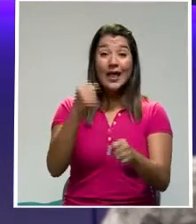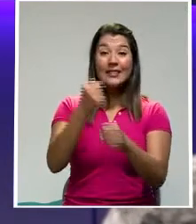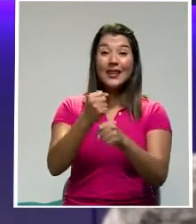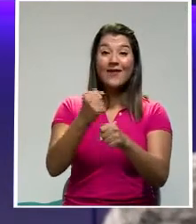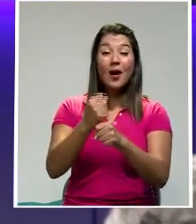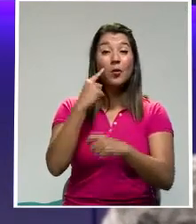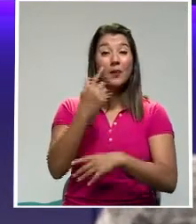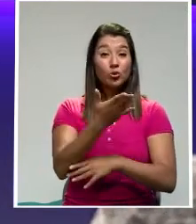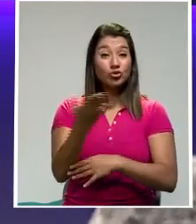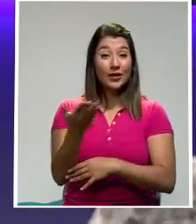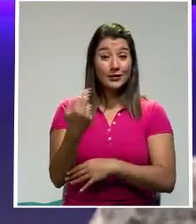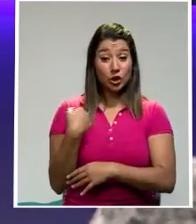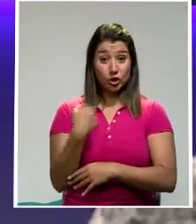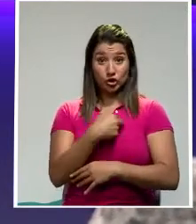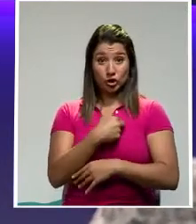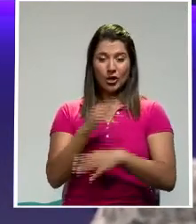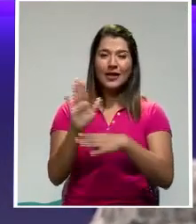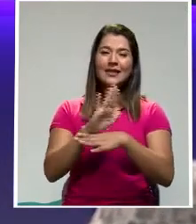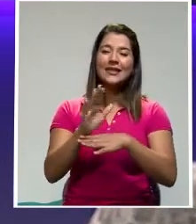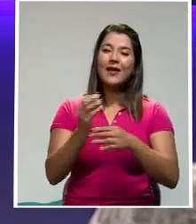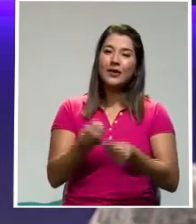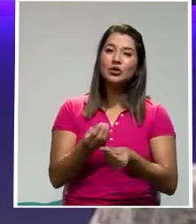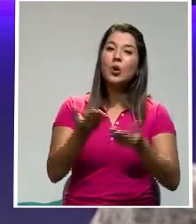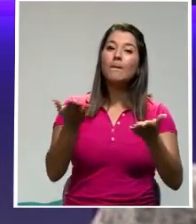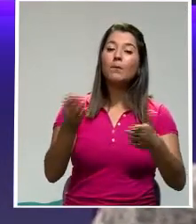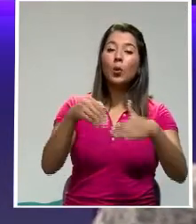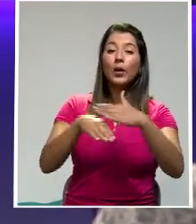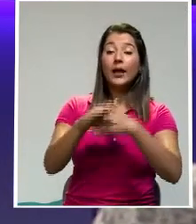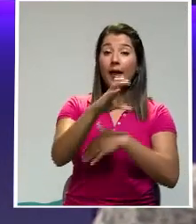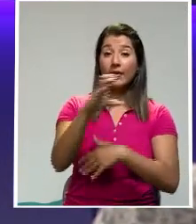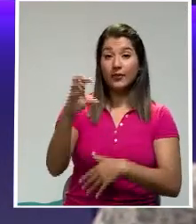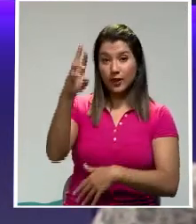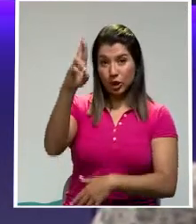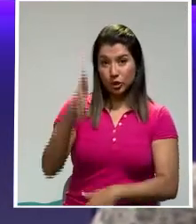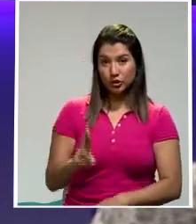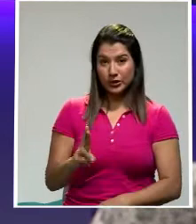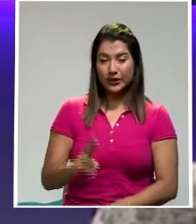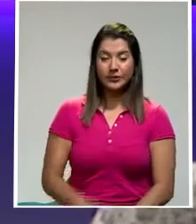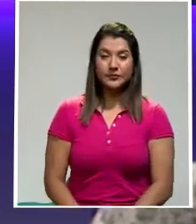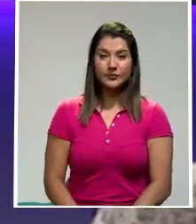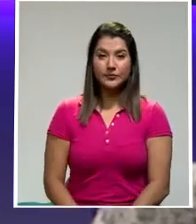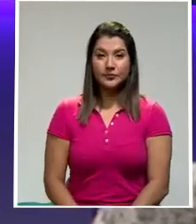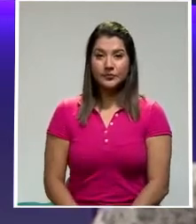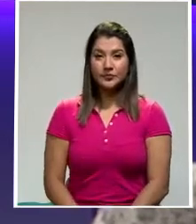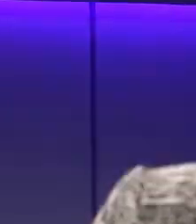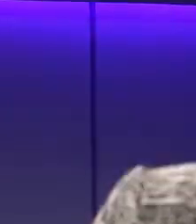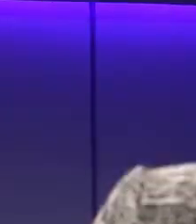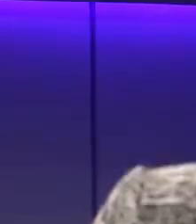trabajamos para ustedes. Somos la televisión pública de Costa Rica.